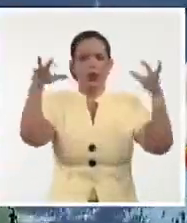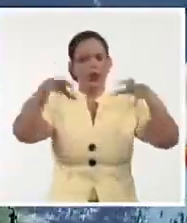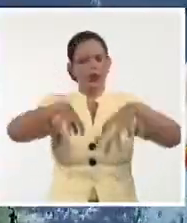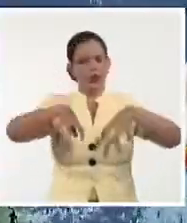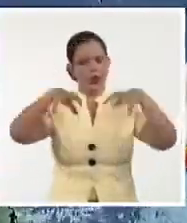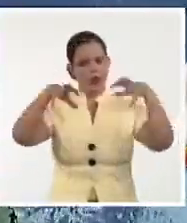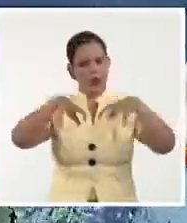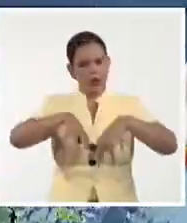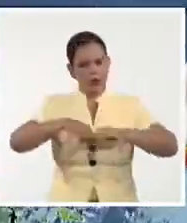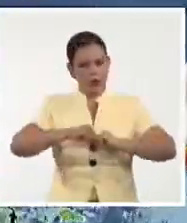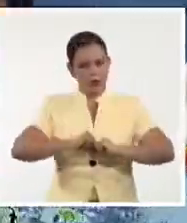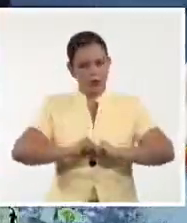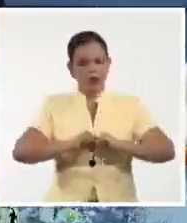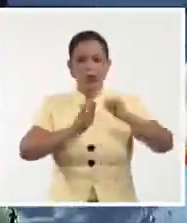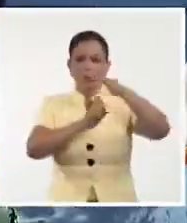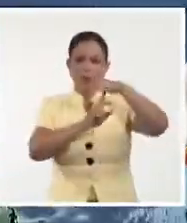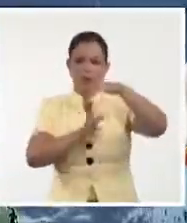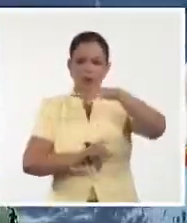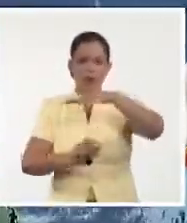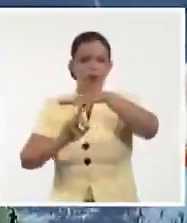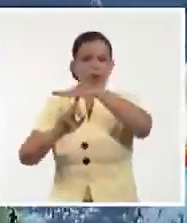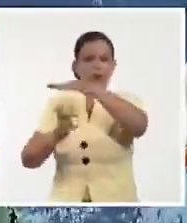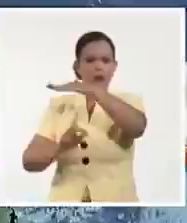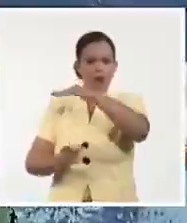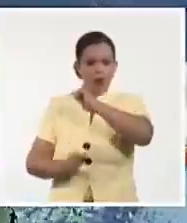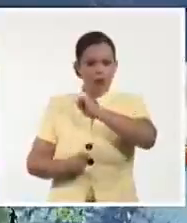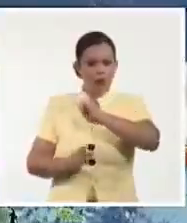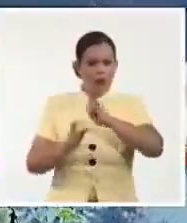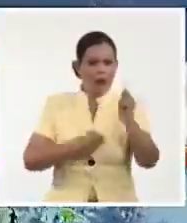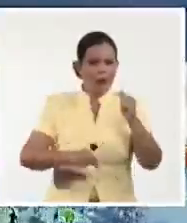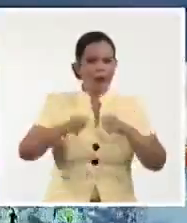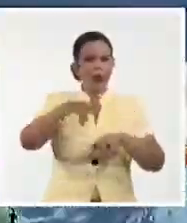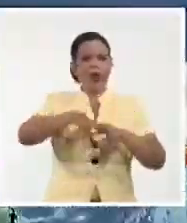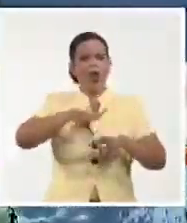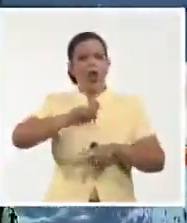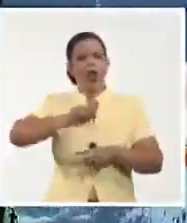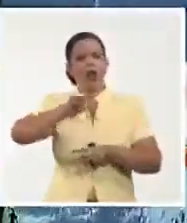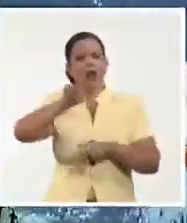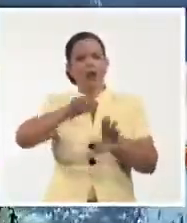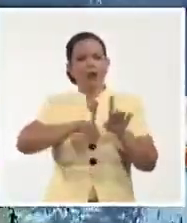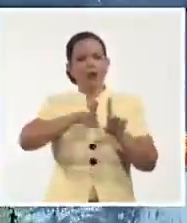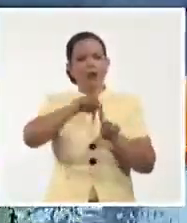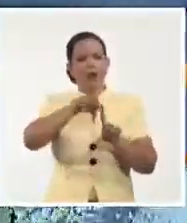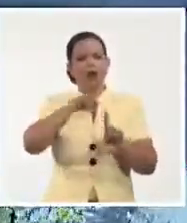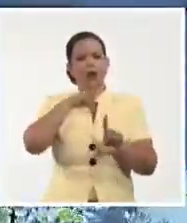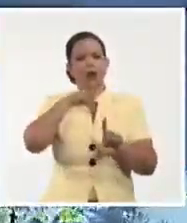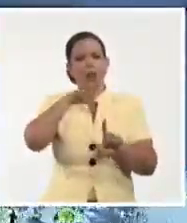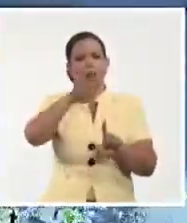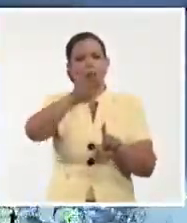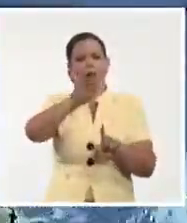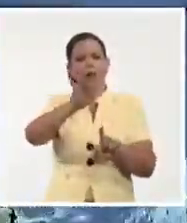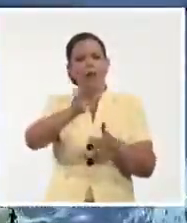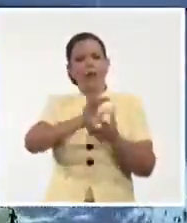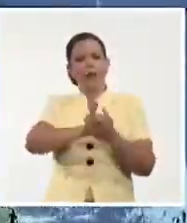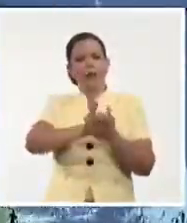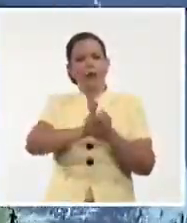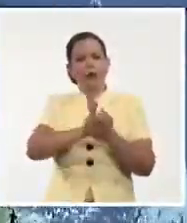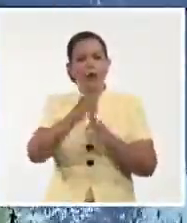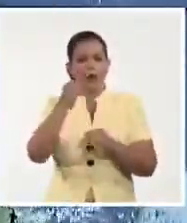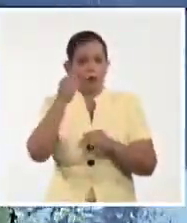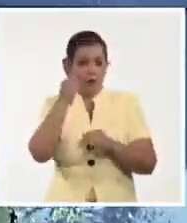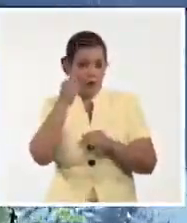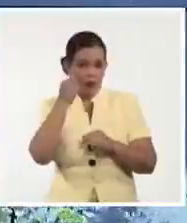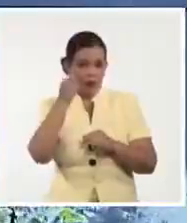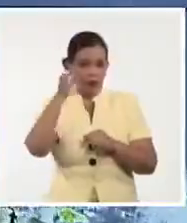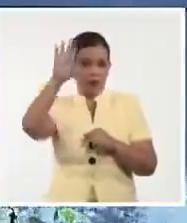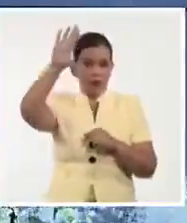acumulado más significativo en las últimas 24 horas es de holguín con 47 milímetros fíjense que la situación va variando ligeramente la baja superior que